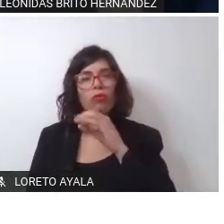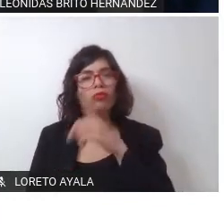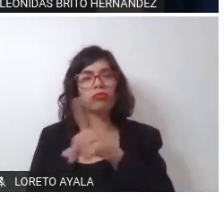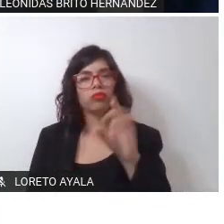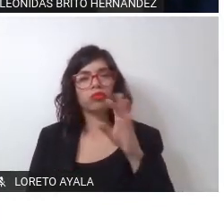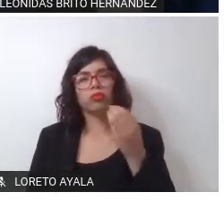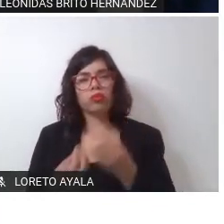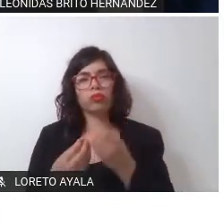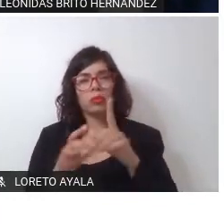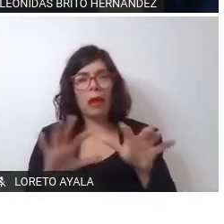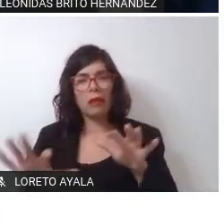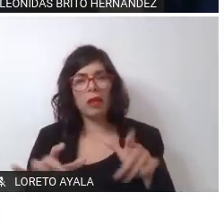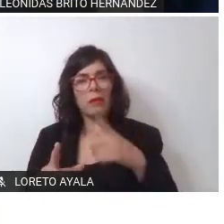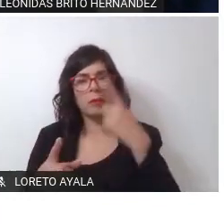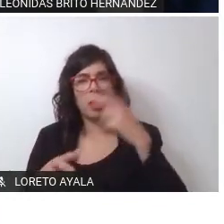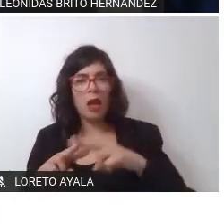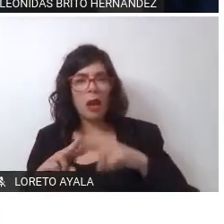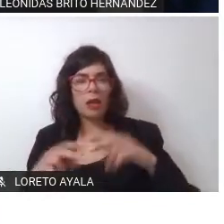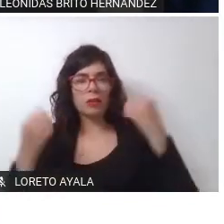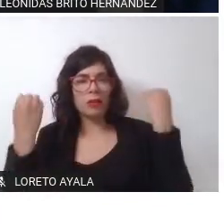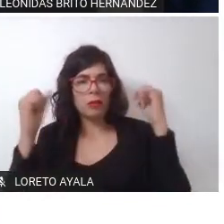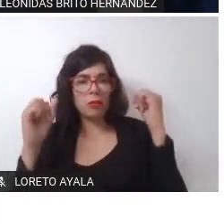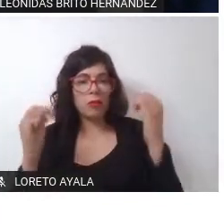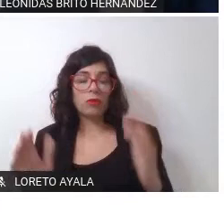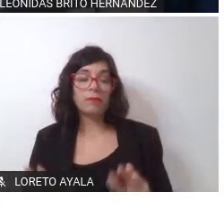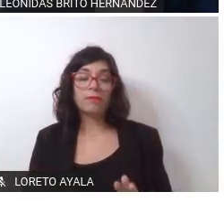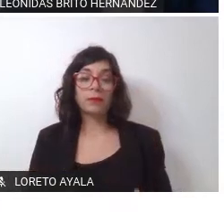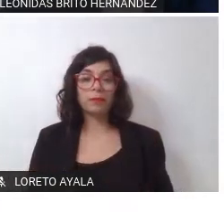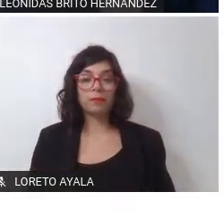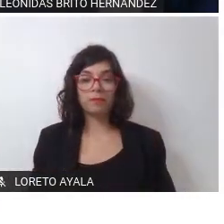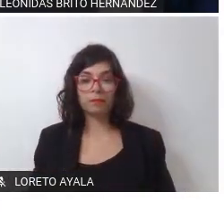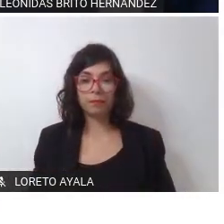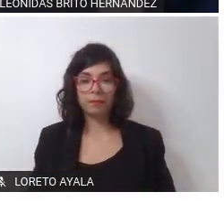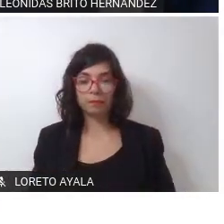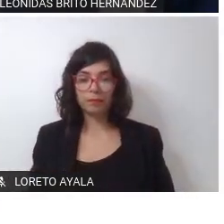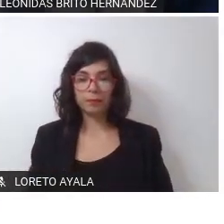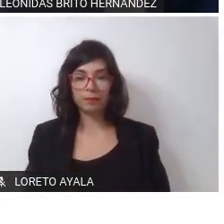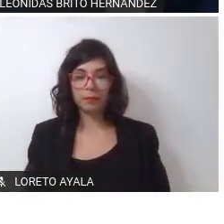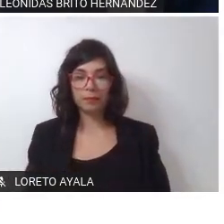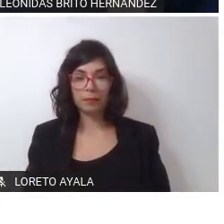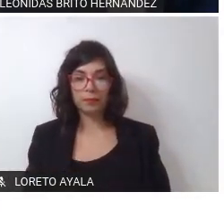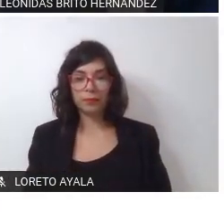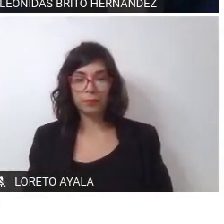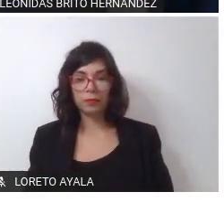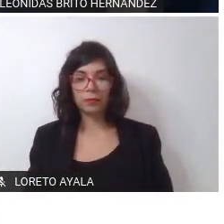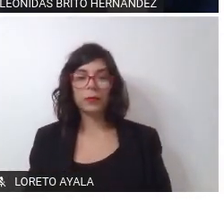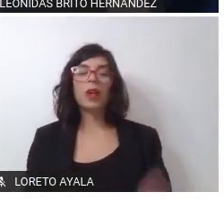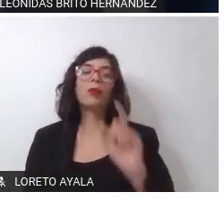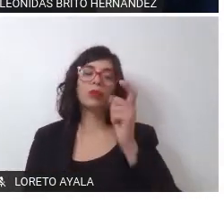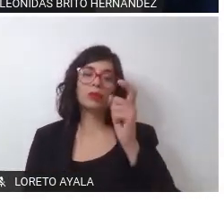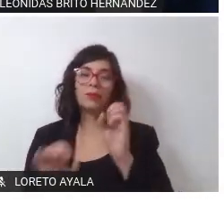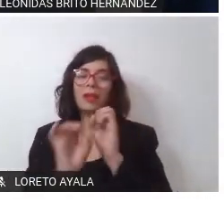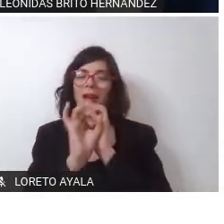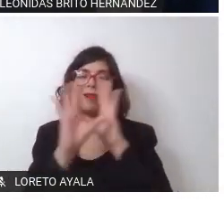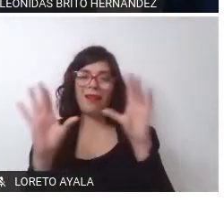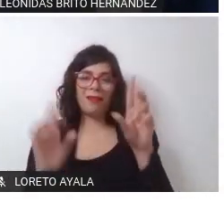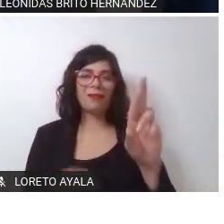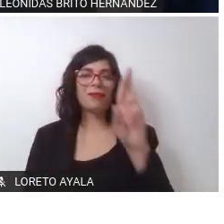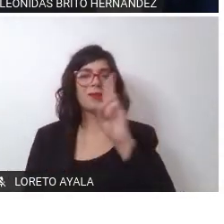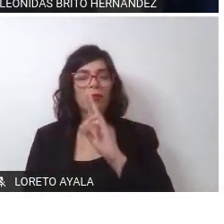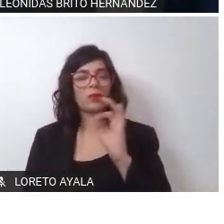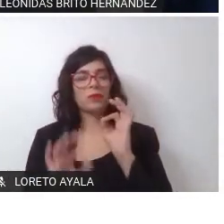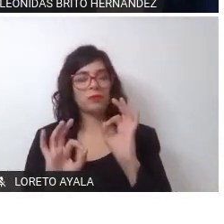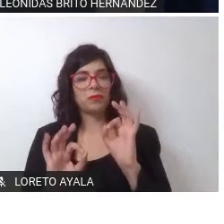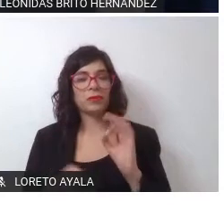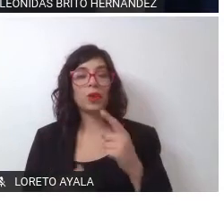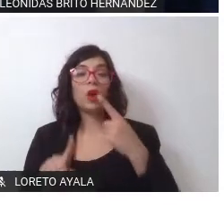para deporte, ¿ya? Eso. Perfecto, perfecto. Muchas gracias y muy clara la respuesta. Otra